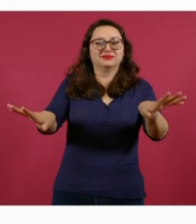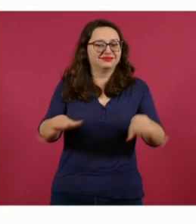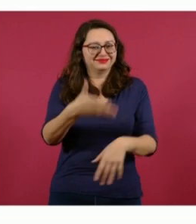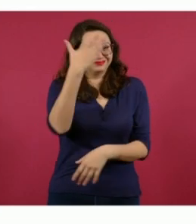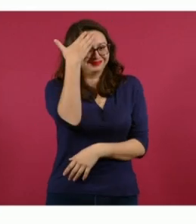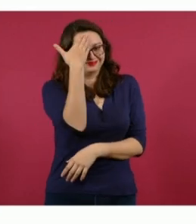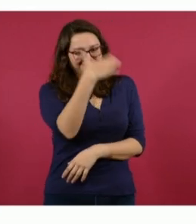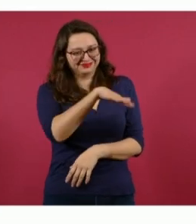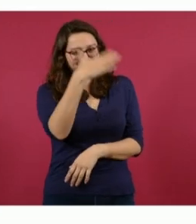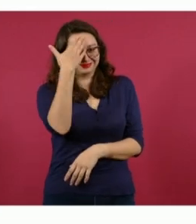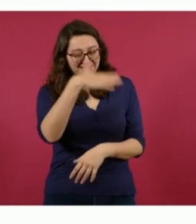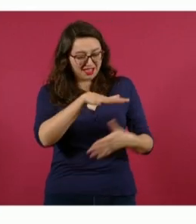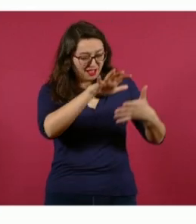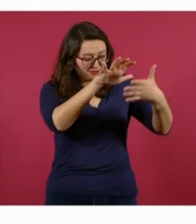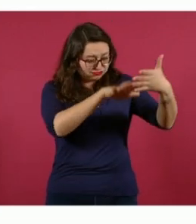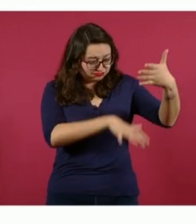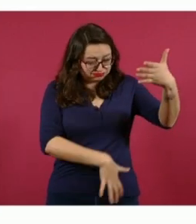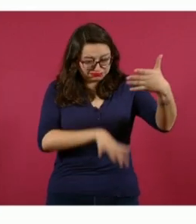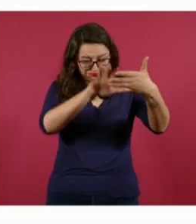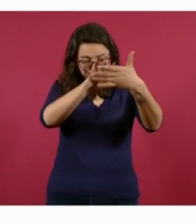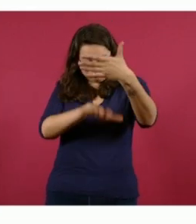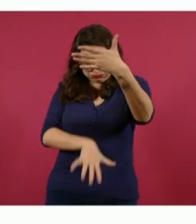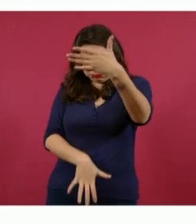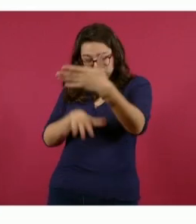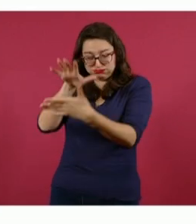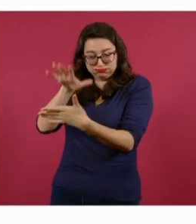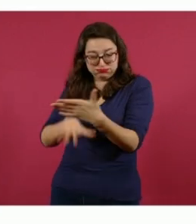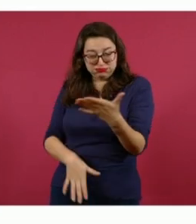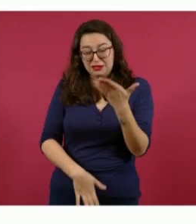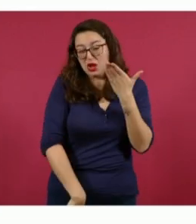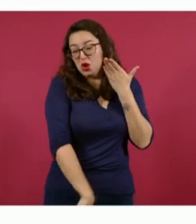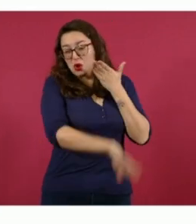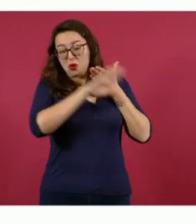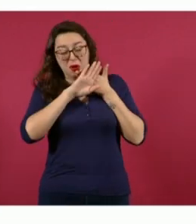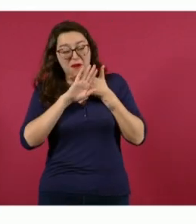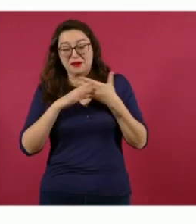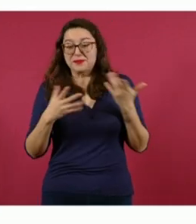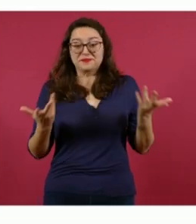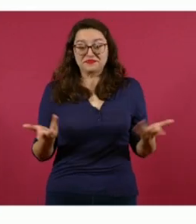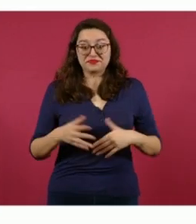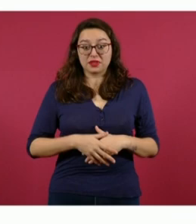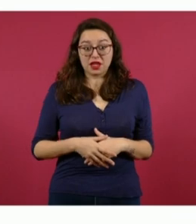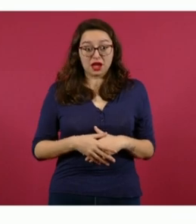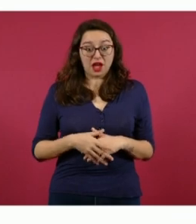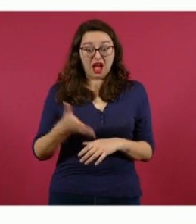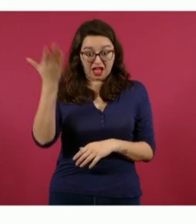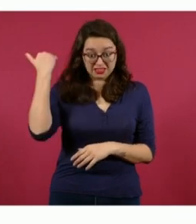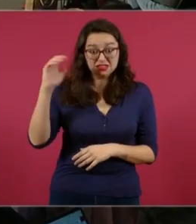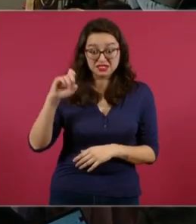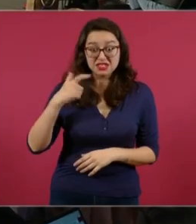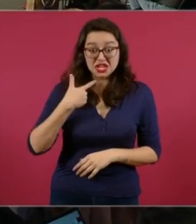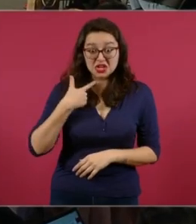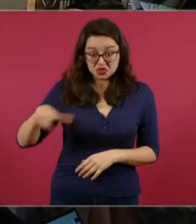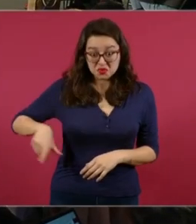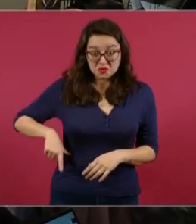las ocho columnas. Así era en el gobierno anterior.